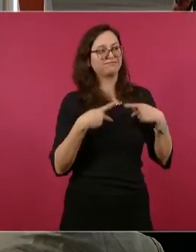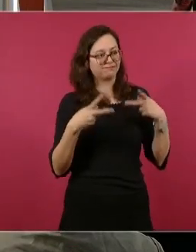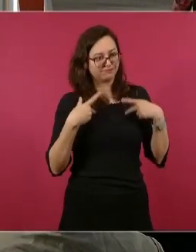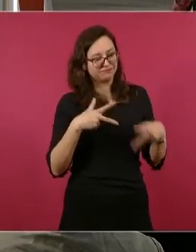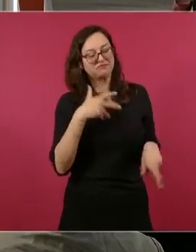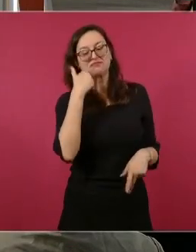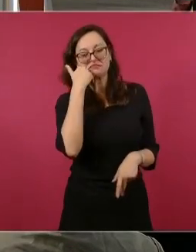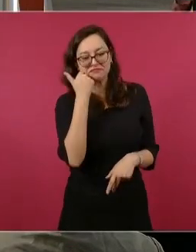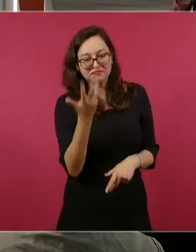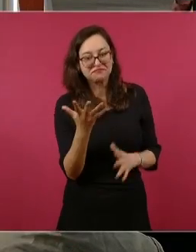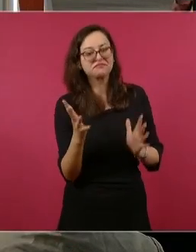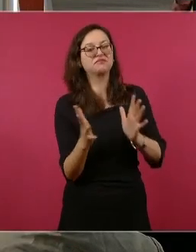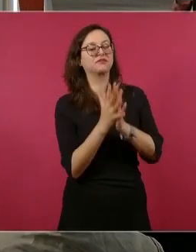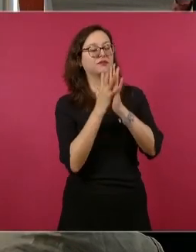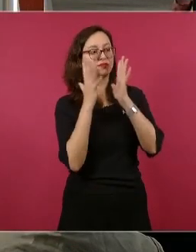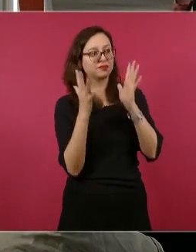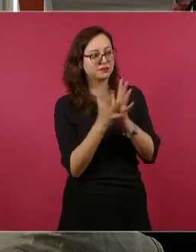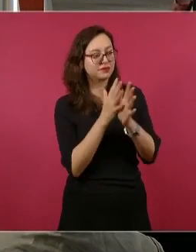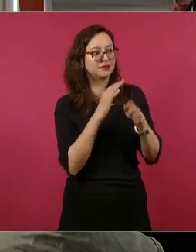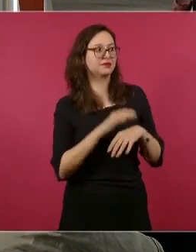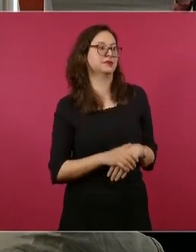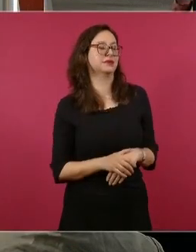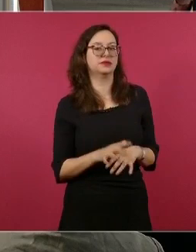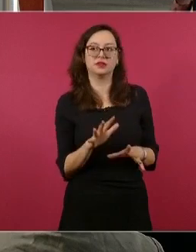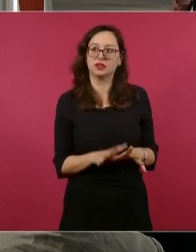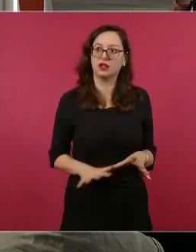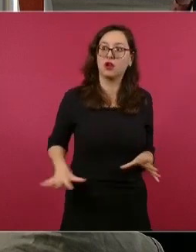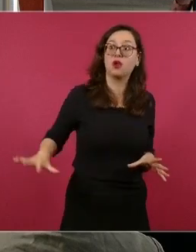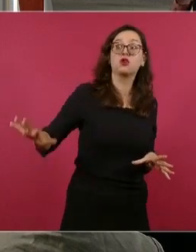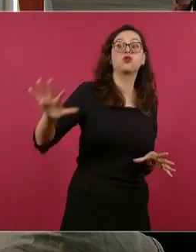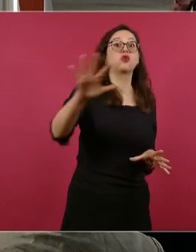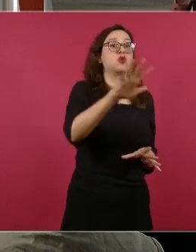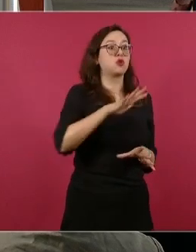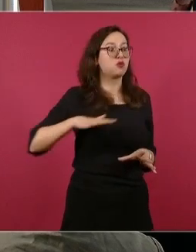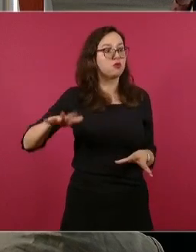es la sociedad política,